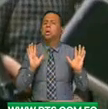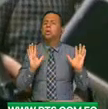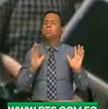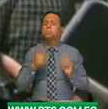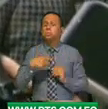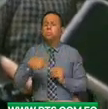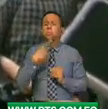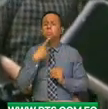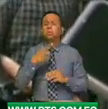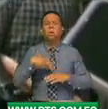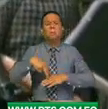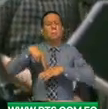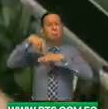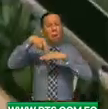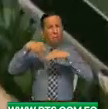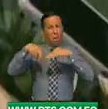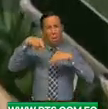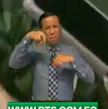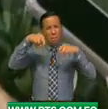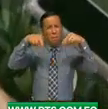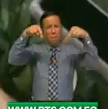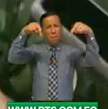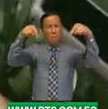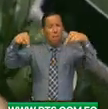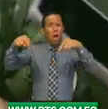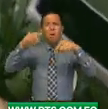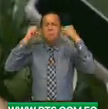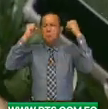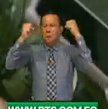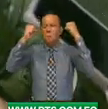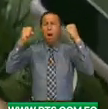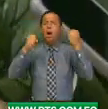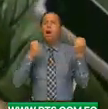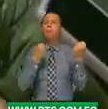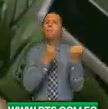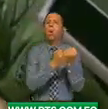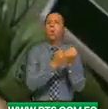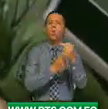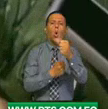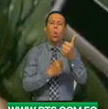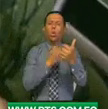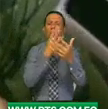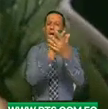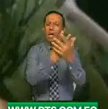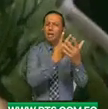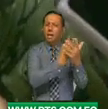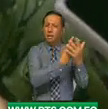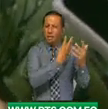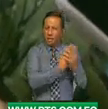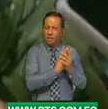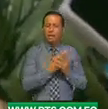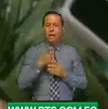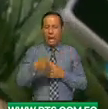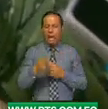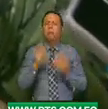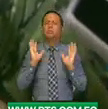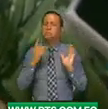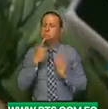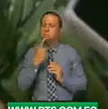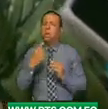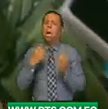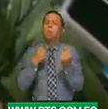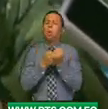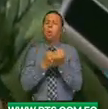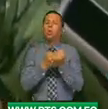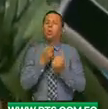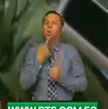esta especie de demostración de apoyo. Ellos están haciendo el apoyo respectivo a los otros centros penitenciarios y también hablaron de por el